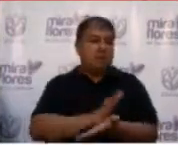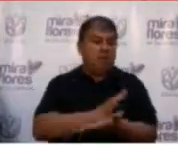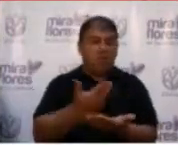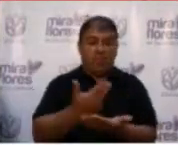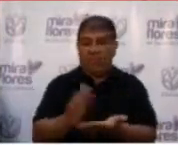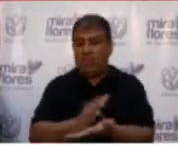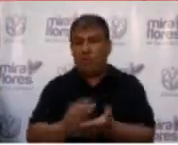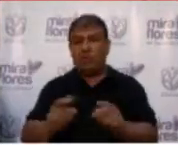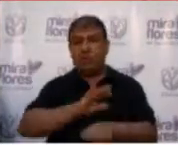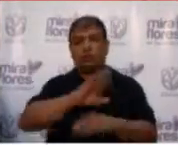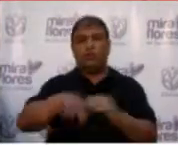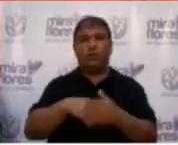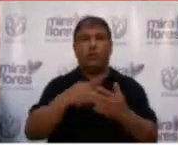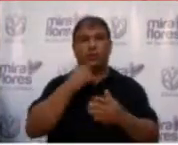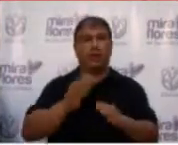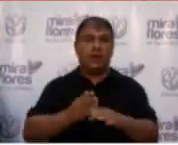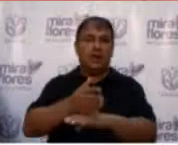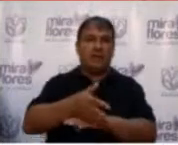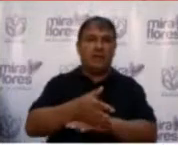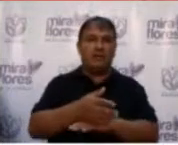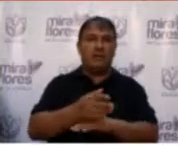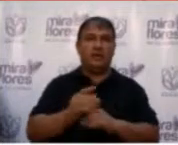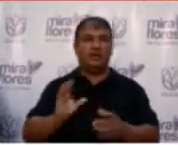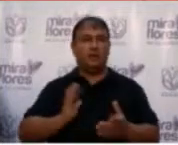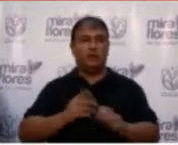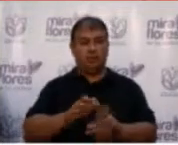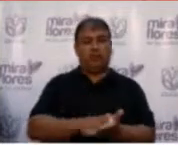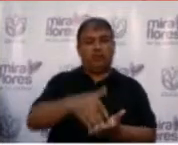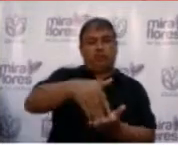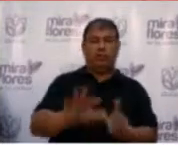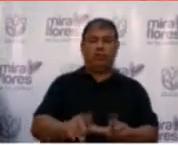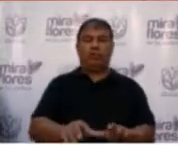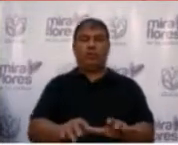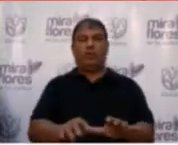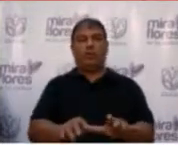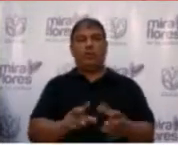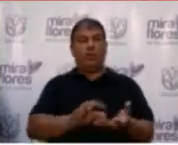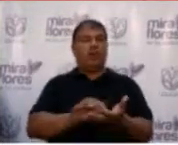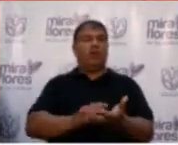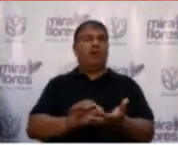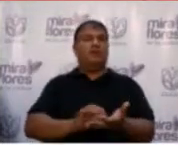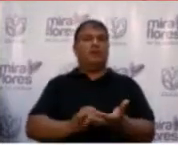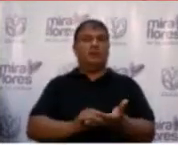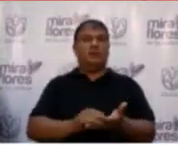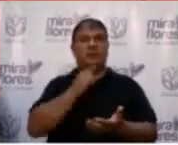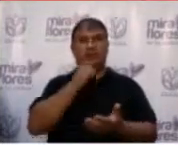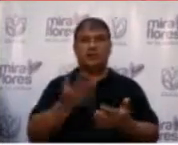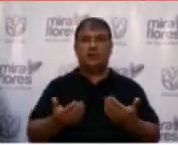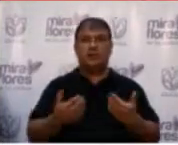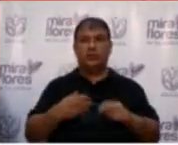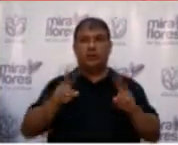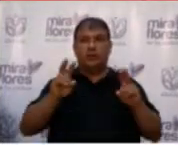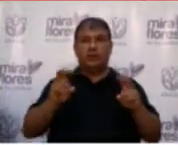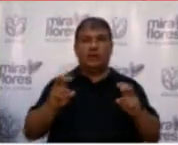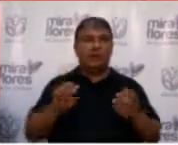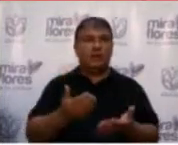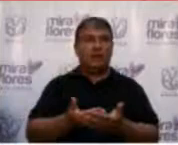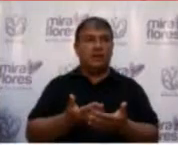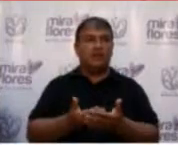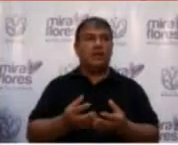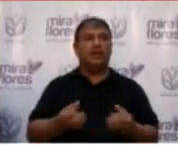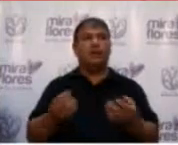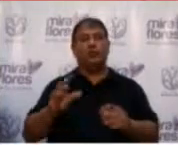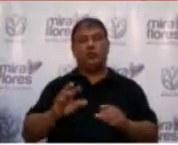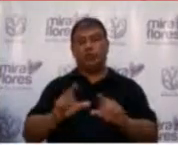papeles, sino que todo es a través de nuestras computadoras o nuestras tablets. Eso es un tema que